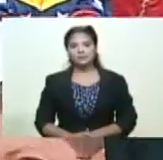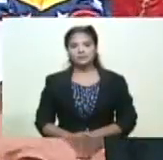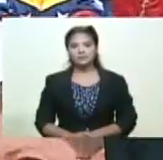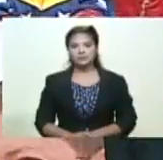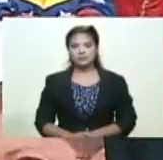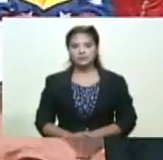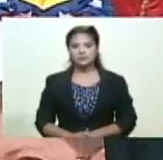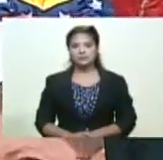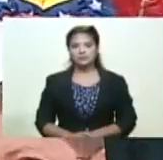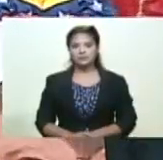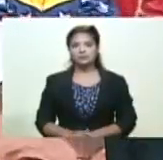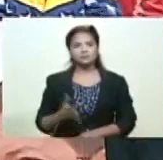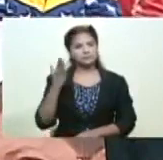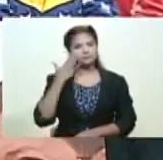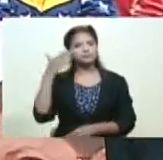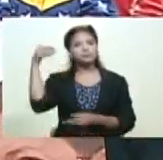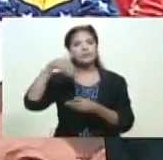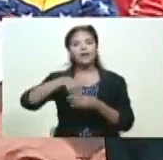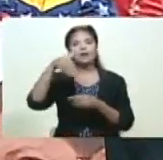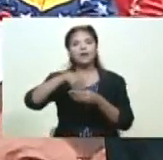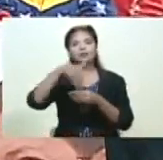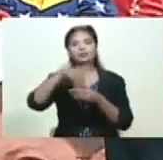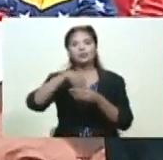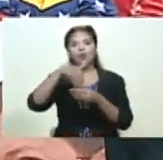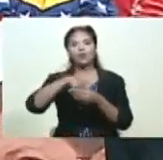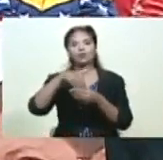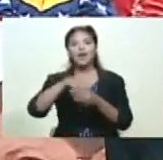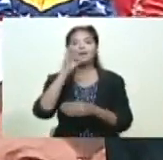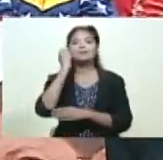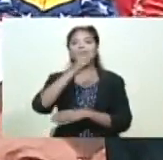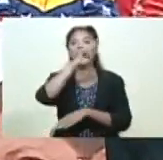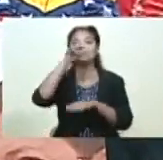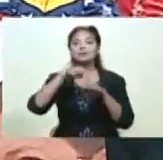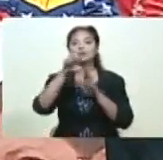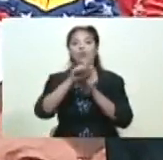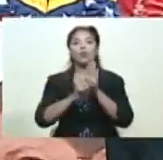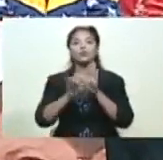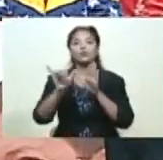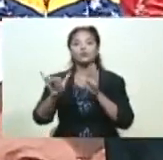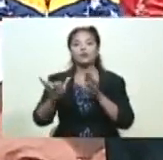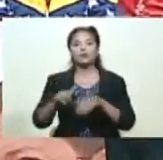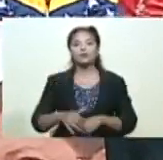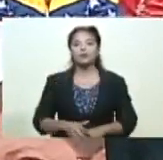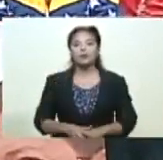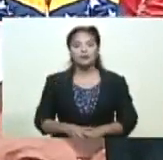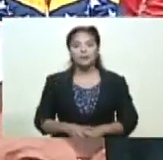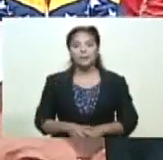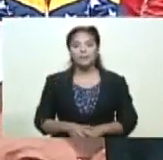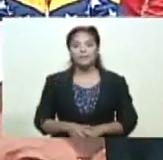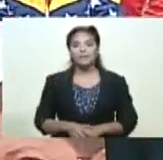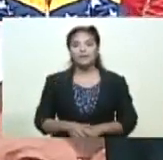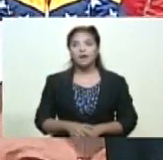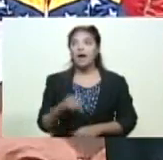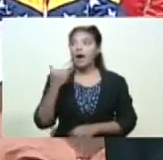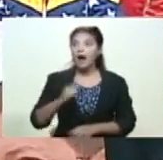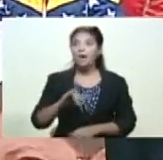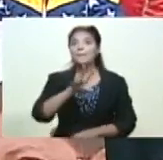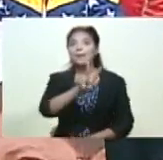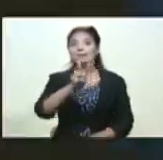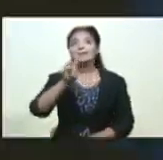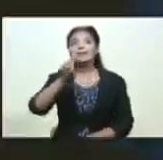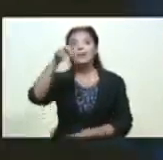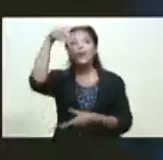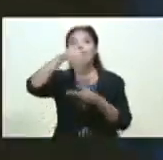Contando las elecciones de la Asamblea Nacional Constituyente, llevamos